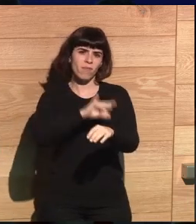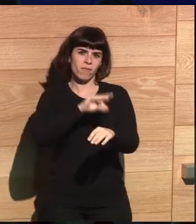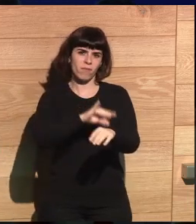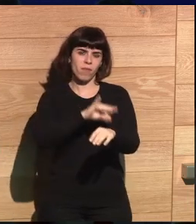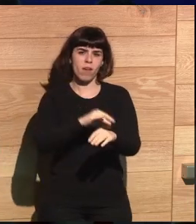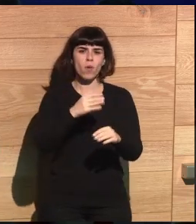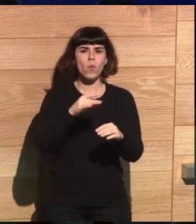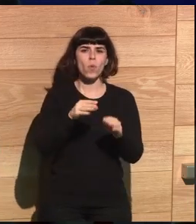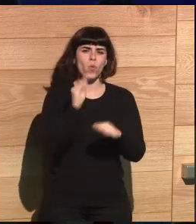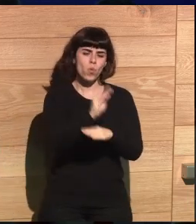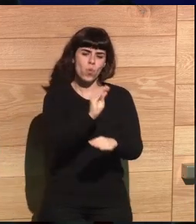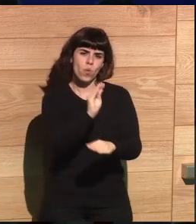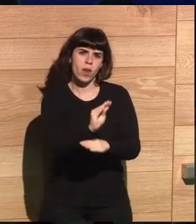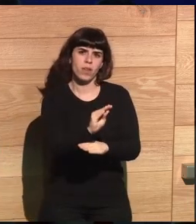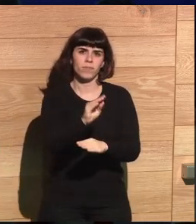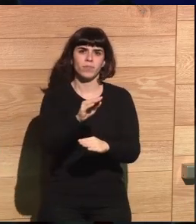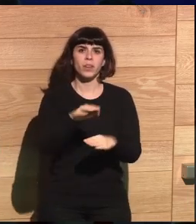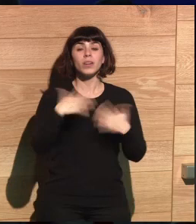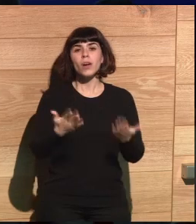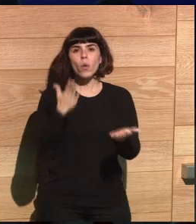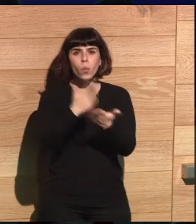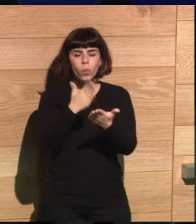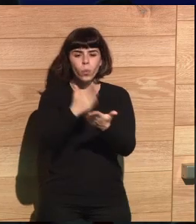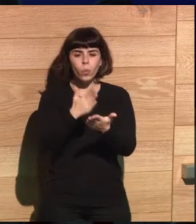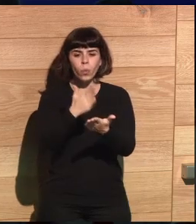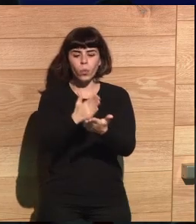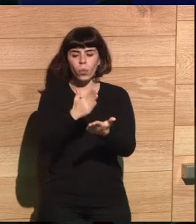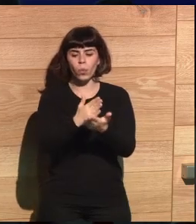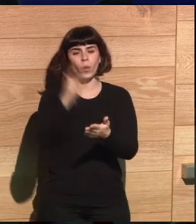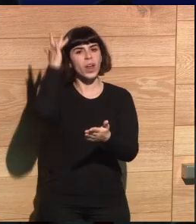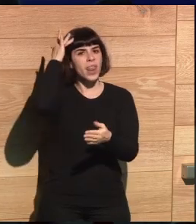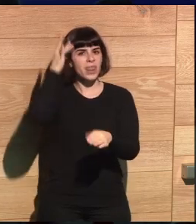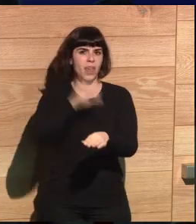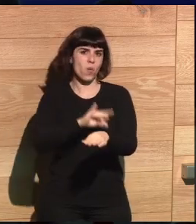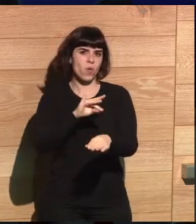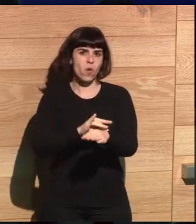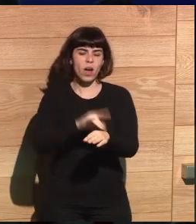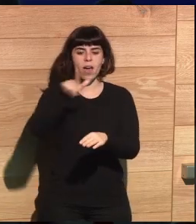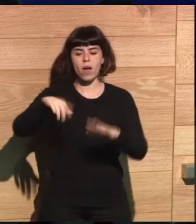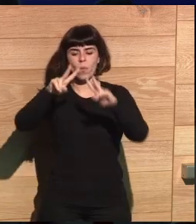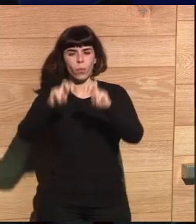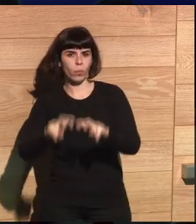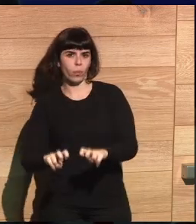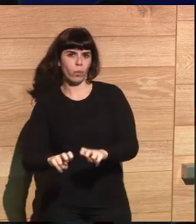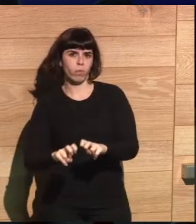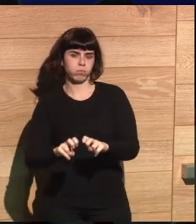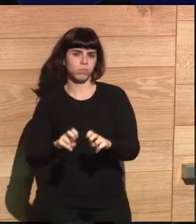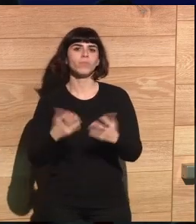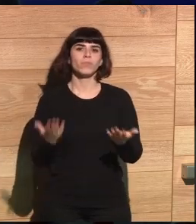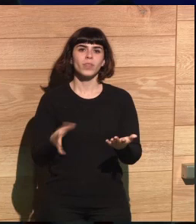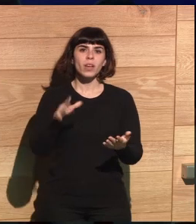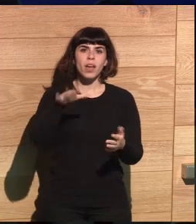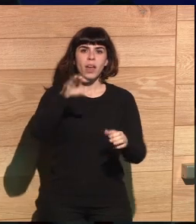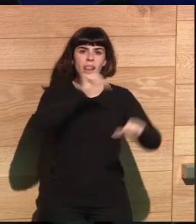que estudió mucho y se convirtió en una gran neuróloga e investigadora. Hoy Maite dirige un laboratorio